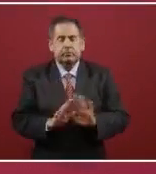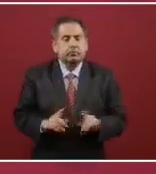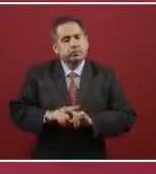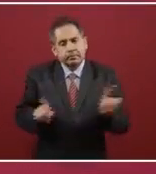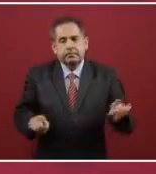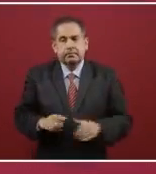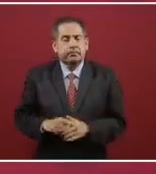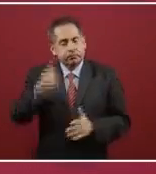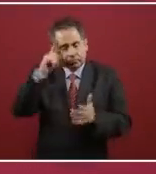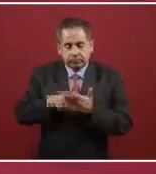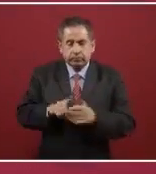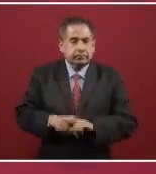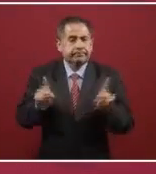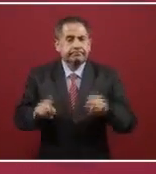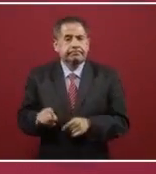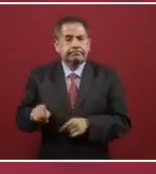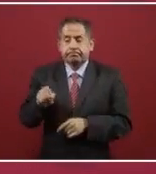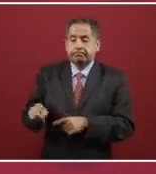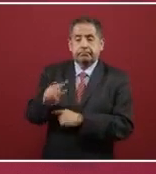El maestro Rubén Núñez